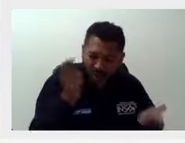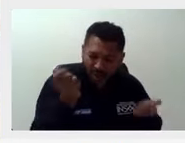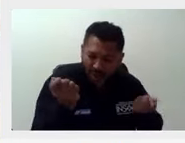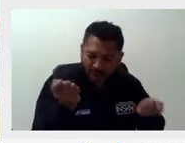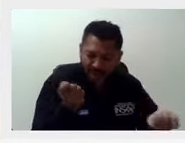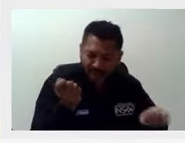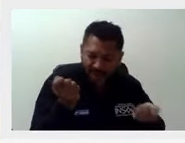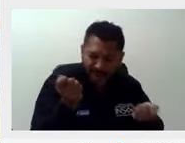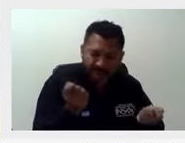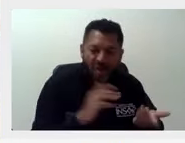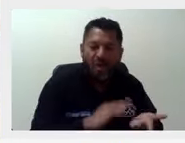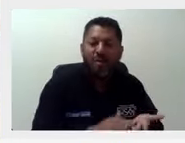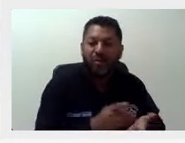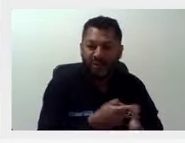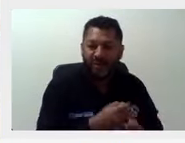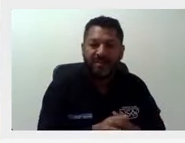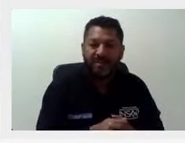que